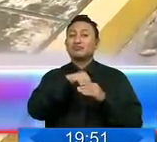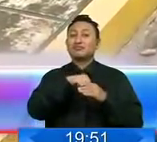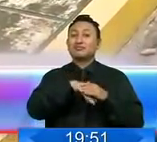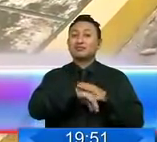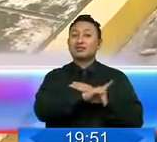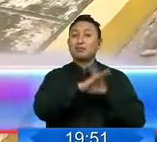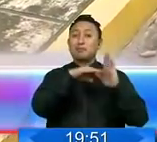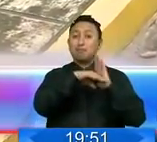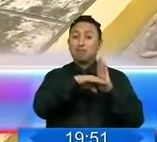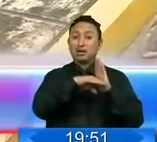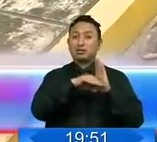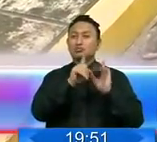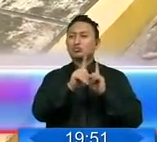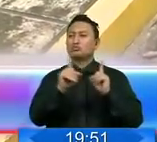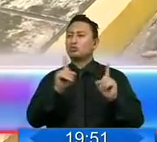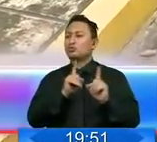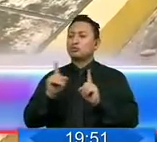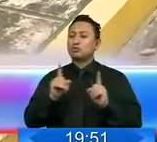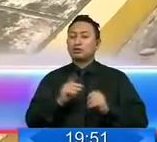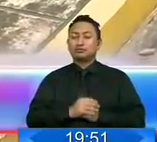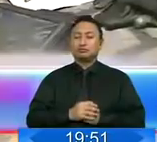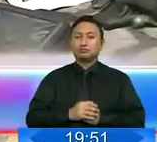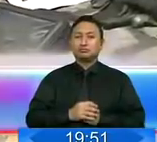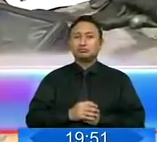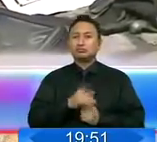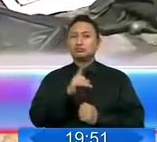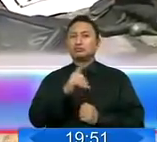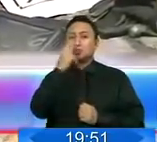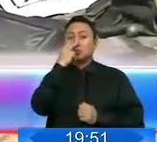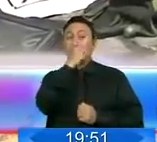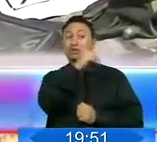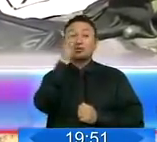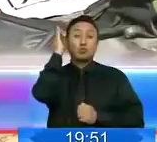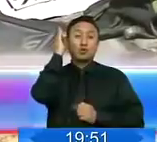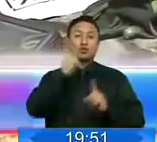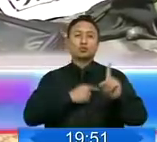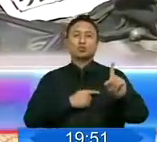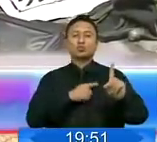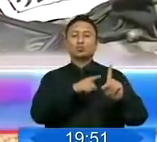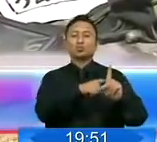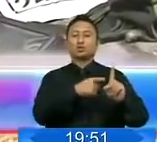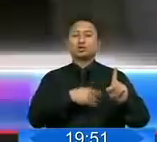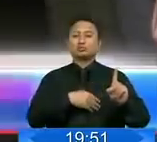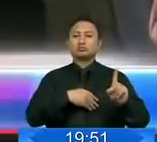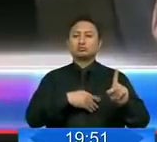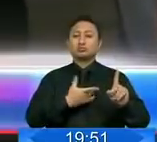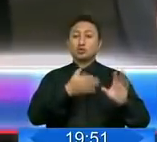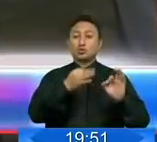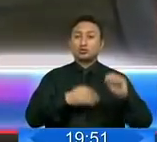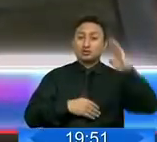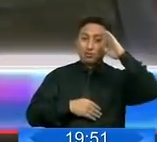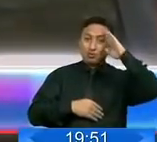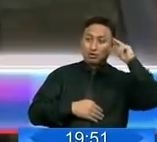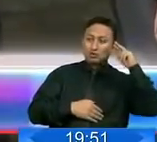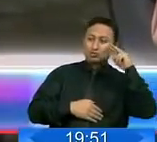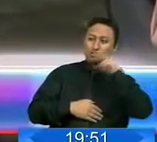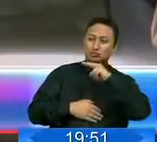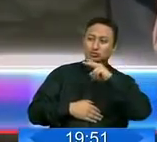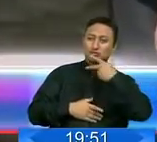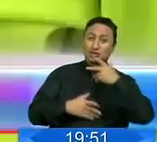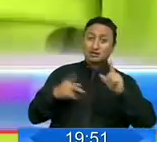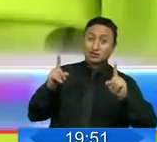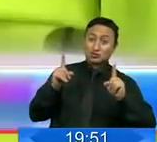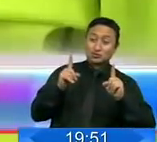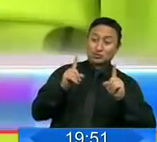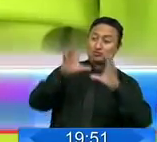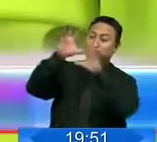agencia financiera cuando tenían a la señora en la mira. Inteligencia de la policía judicial les dañó la jugada delictiva. Parece